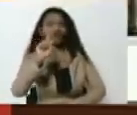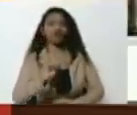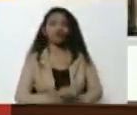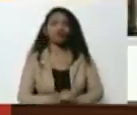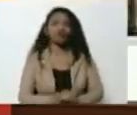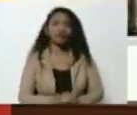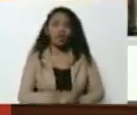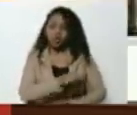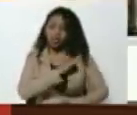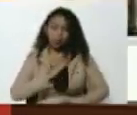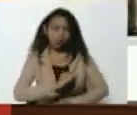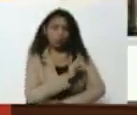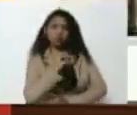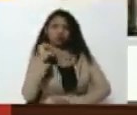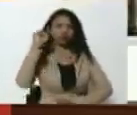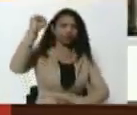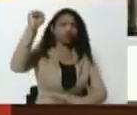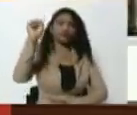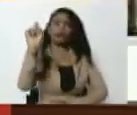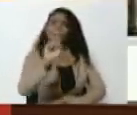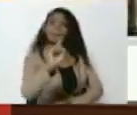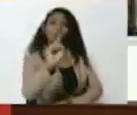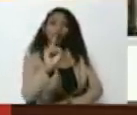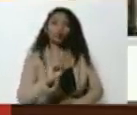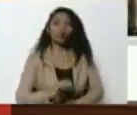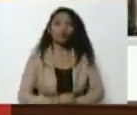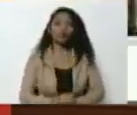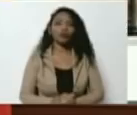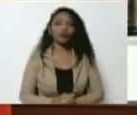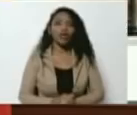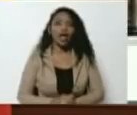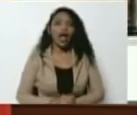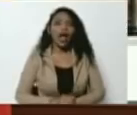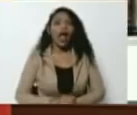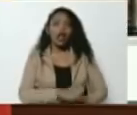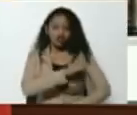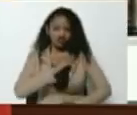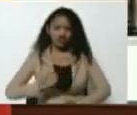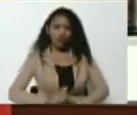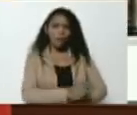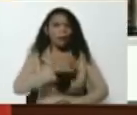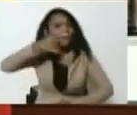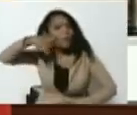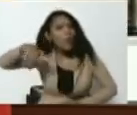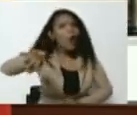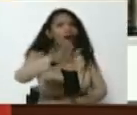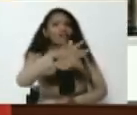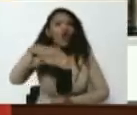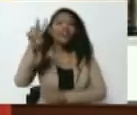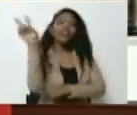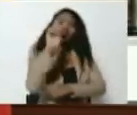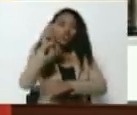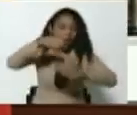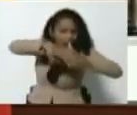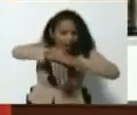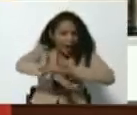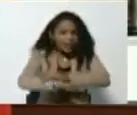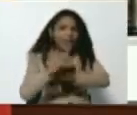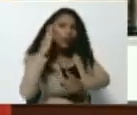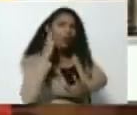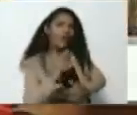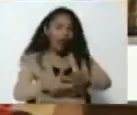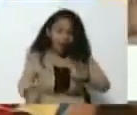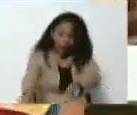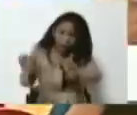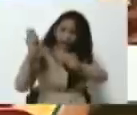Ni Superman. Es el superpueblo de Venezuela, que en las raíces de Bolívar y en el